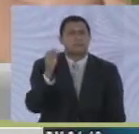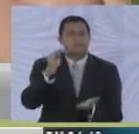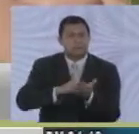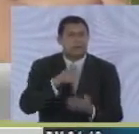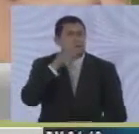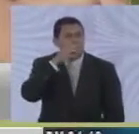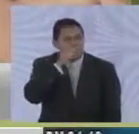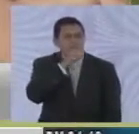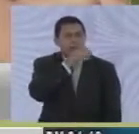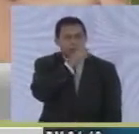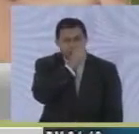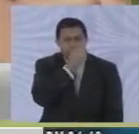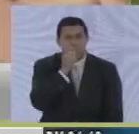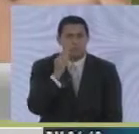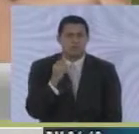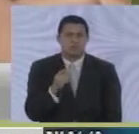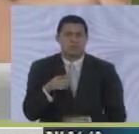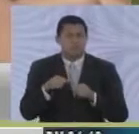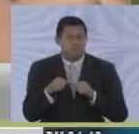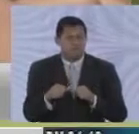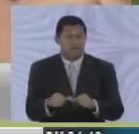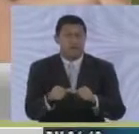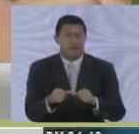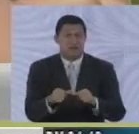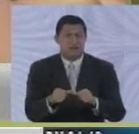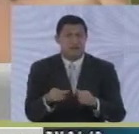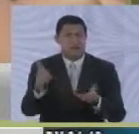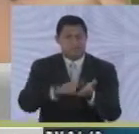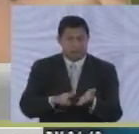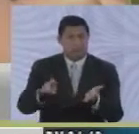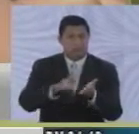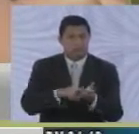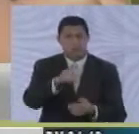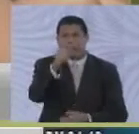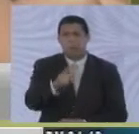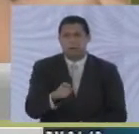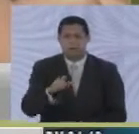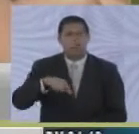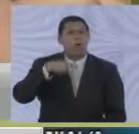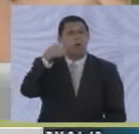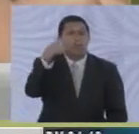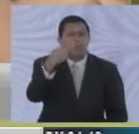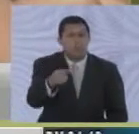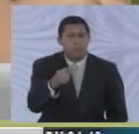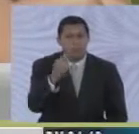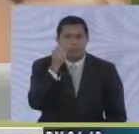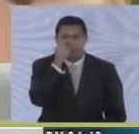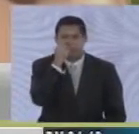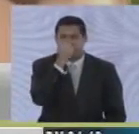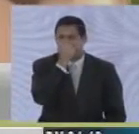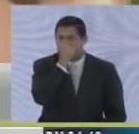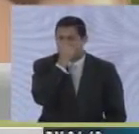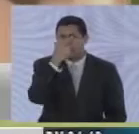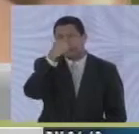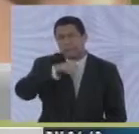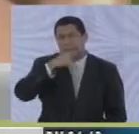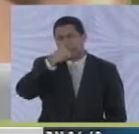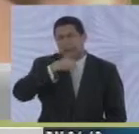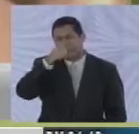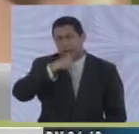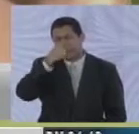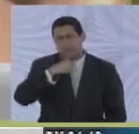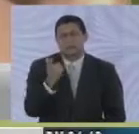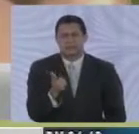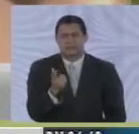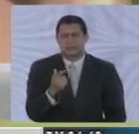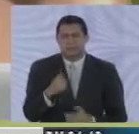de gotas con vasoconstrictor permanente de forma repetida en pacientes produce una entidad que se denomina rinitis medicamentosa, que